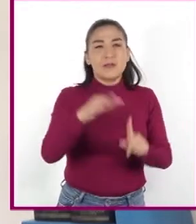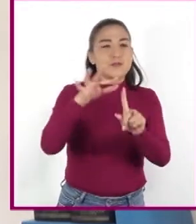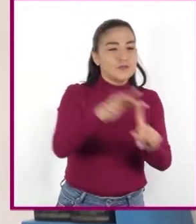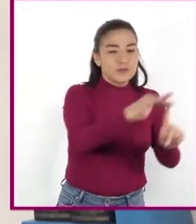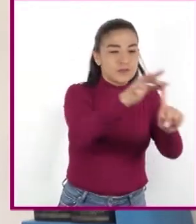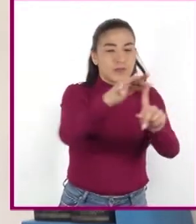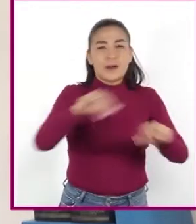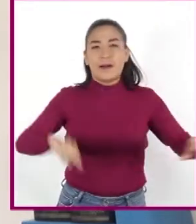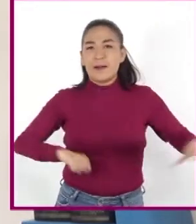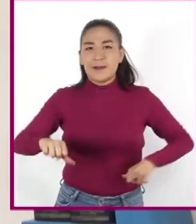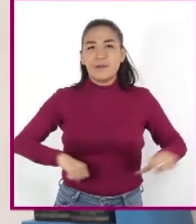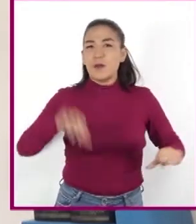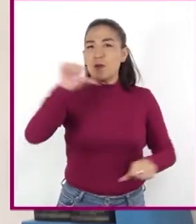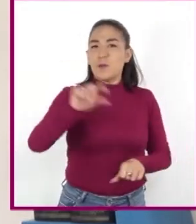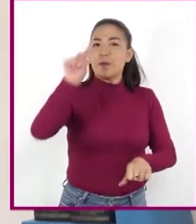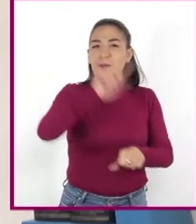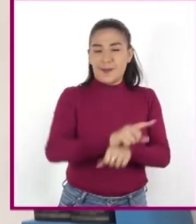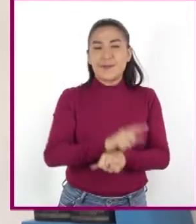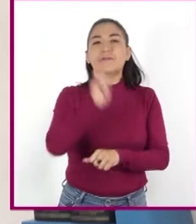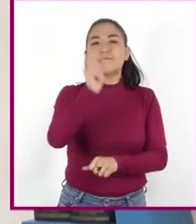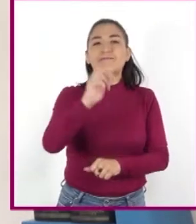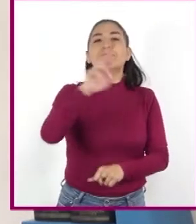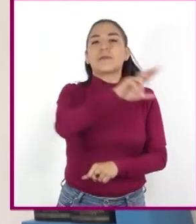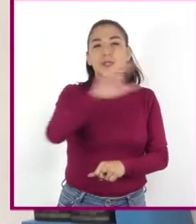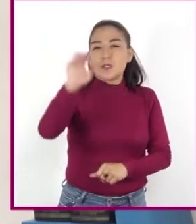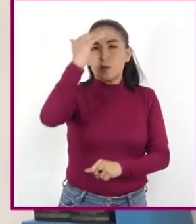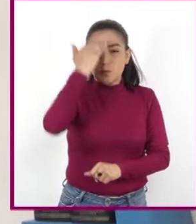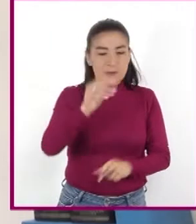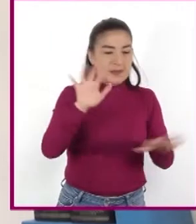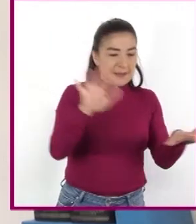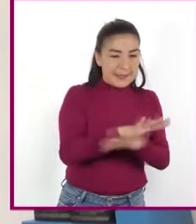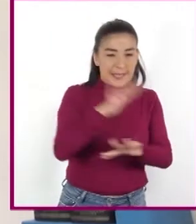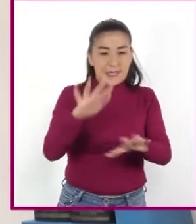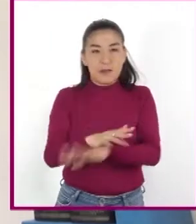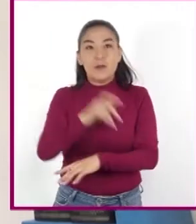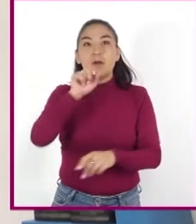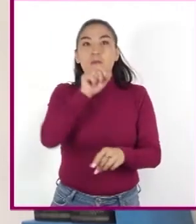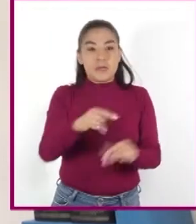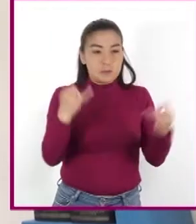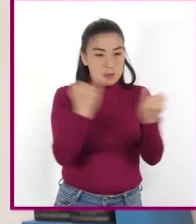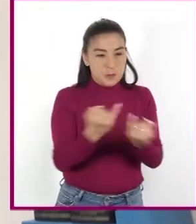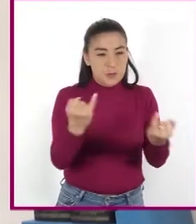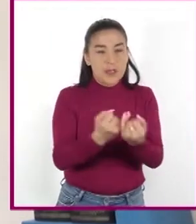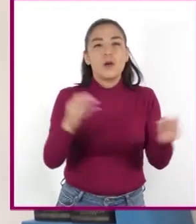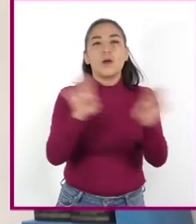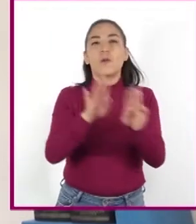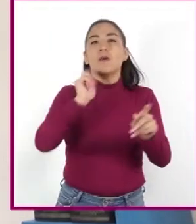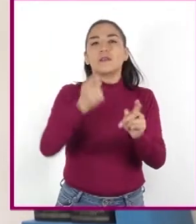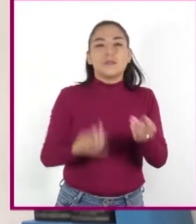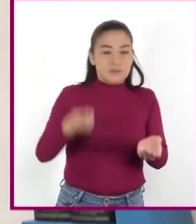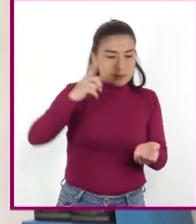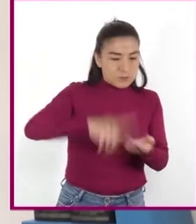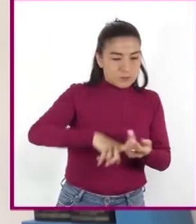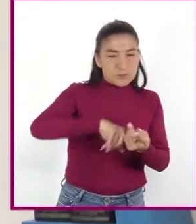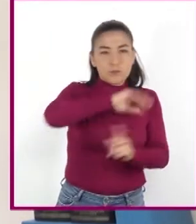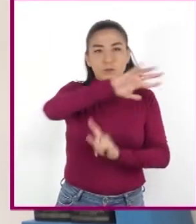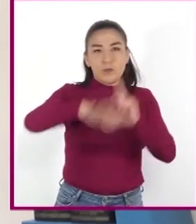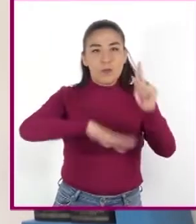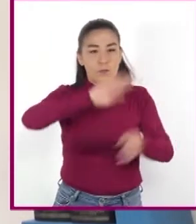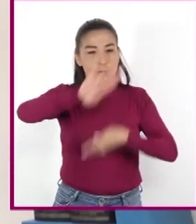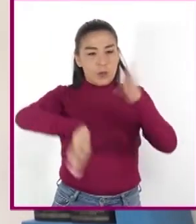hoy consiste en reconocer los cambios y permanencias en la forma de concebir el mundo a partir de las